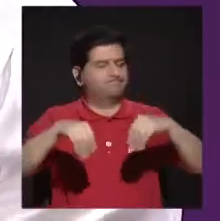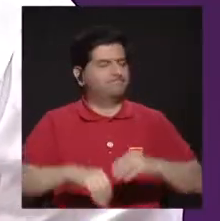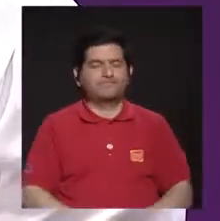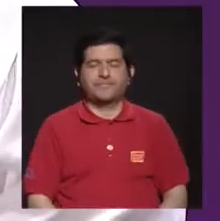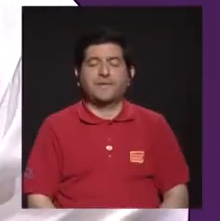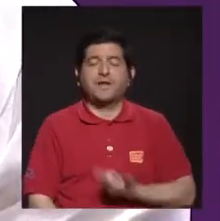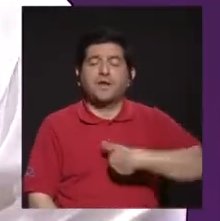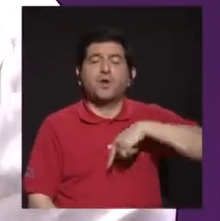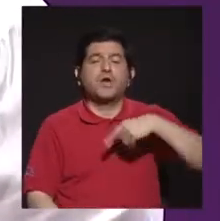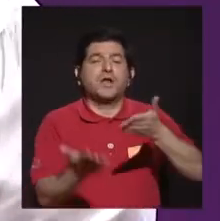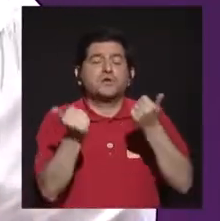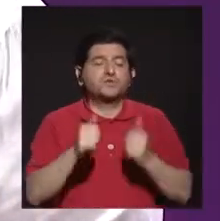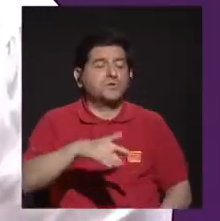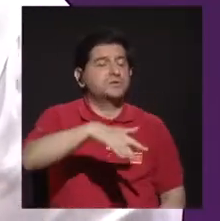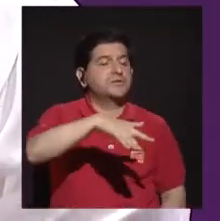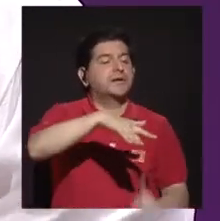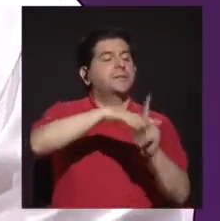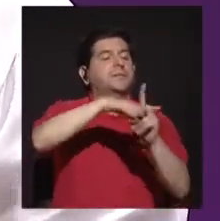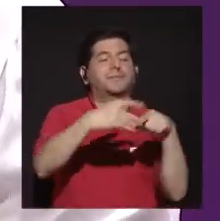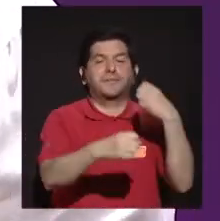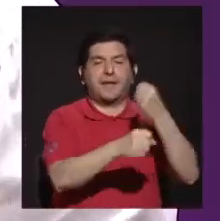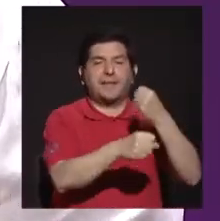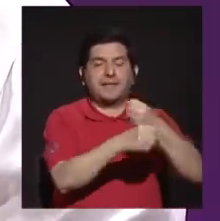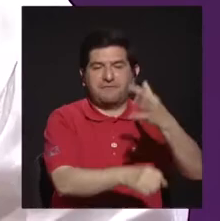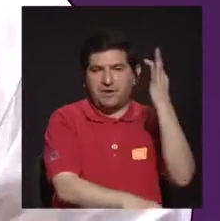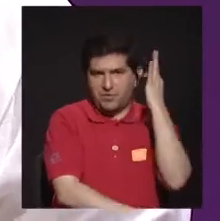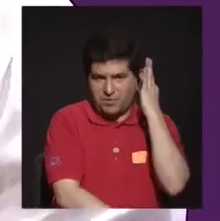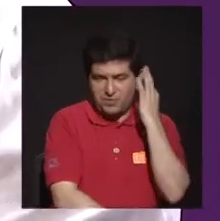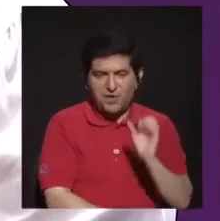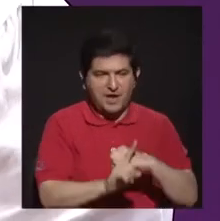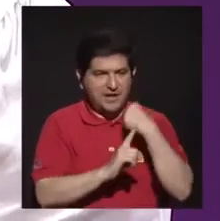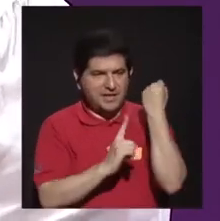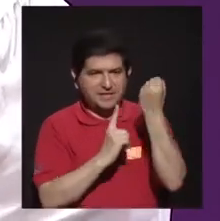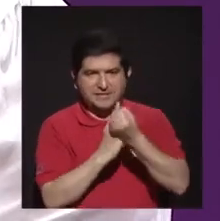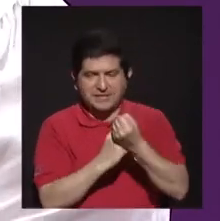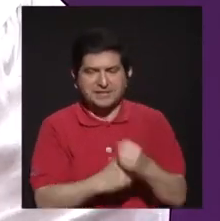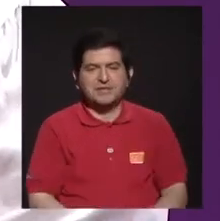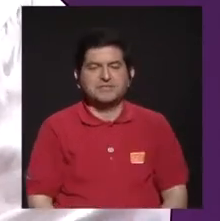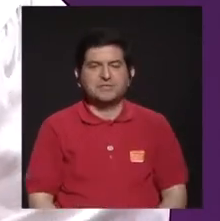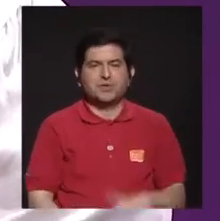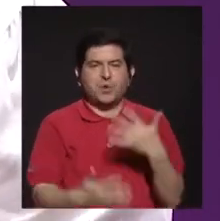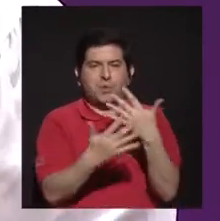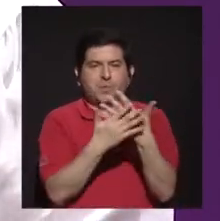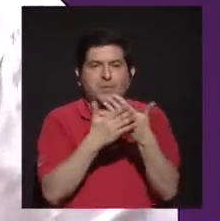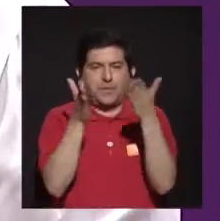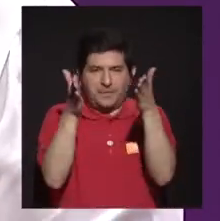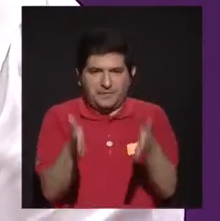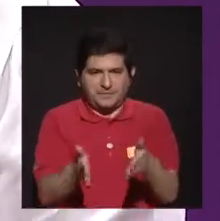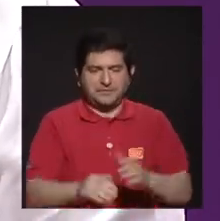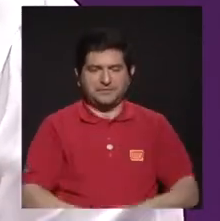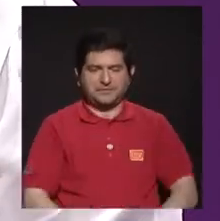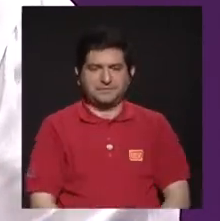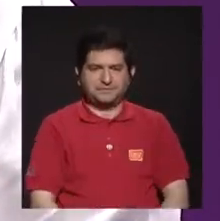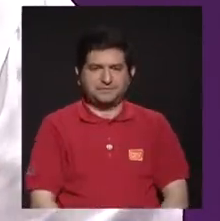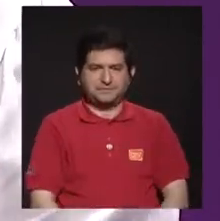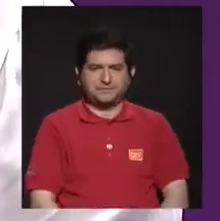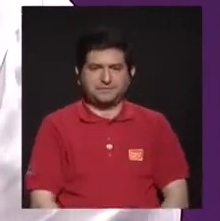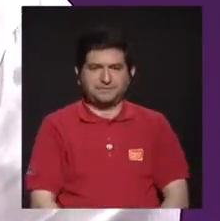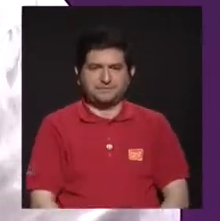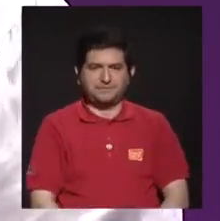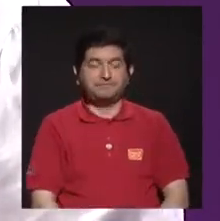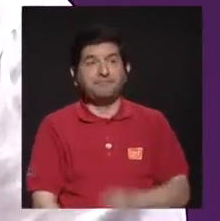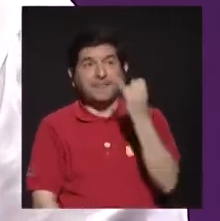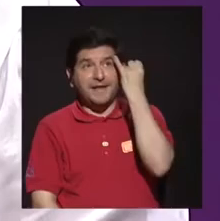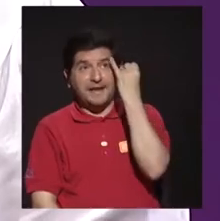realmente lo que queríamos era visualizar el trabajo de mujeres en estados de privadas de libertad. Entonces